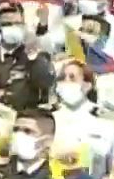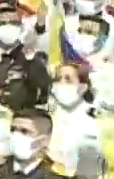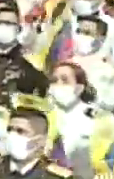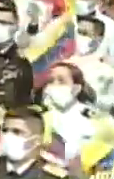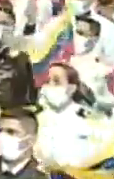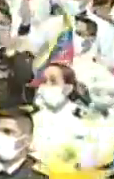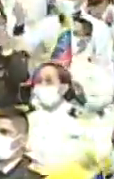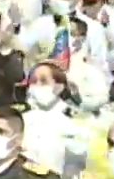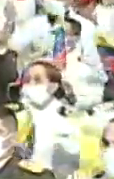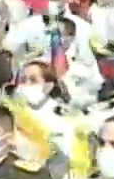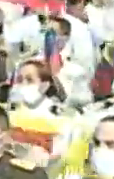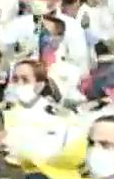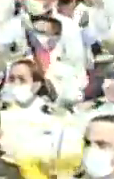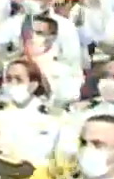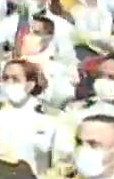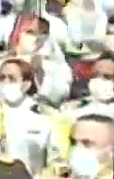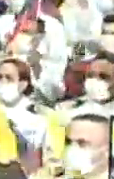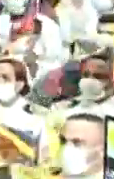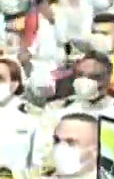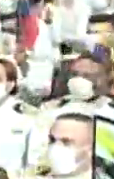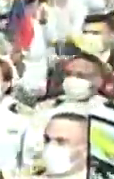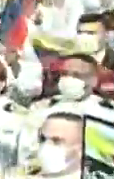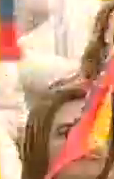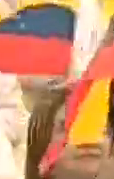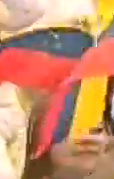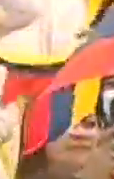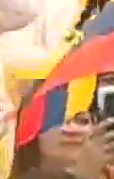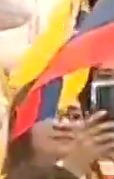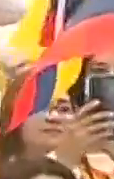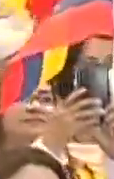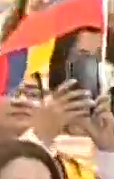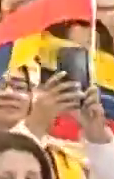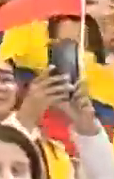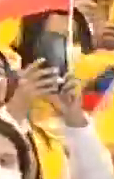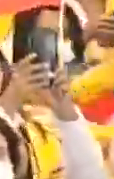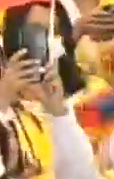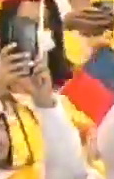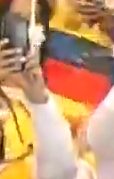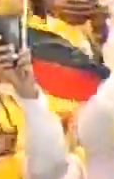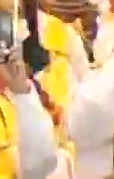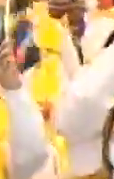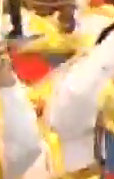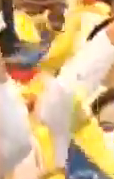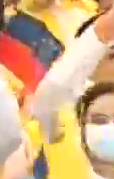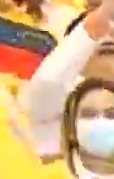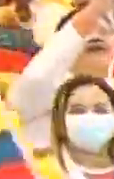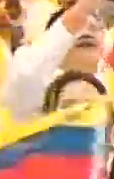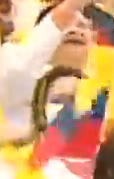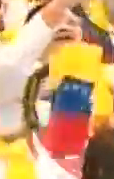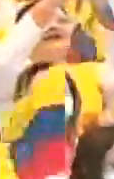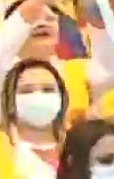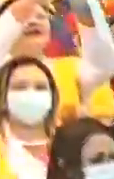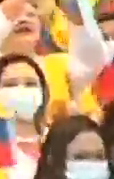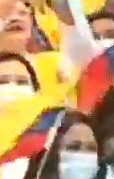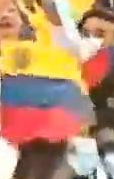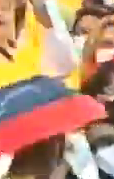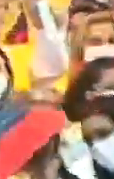especialistas, 30 enfermeras especialistas, 447 médicos, 68 enfermeras, para un total